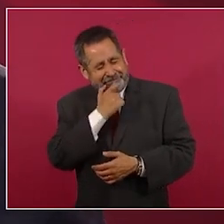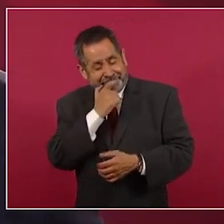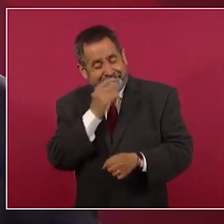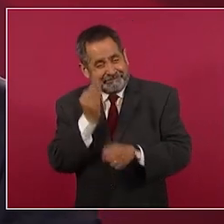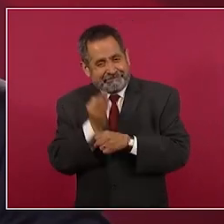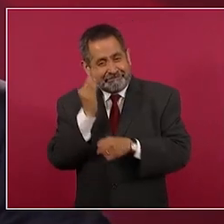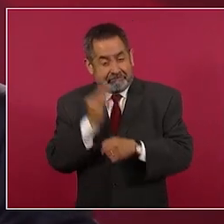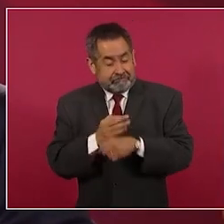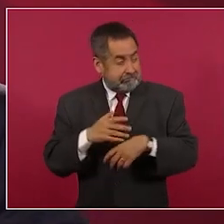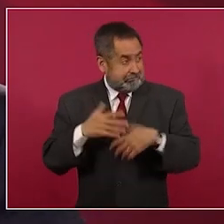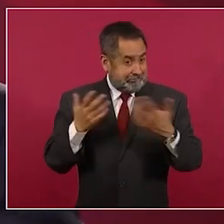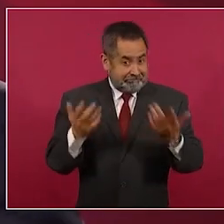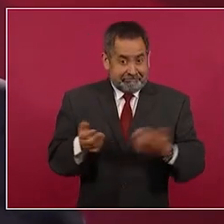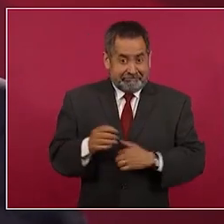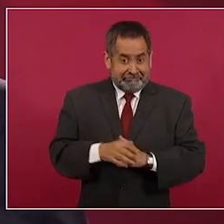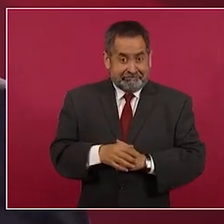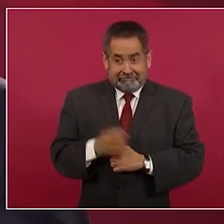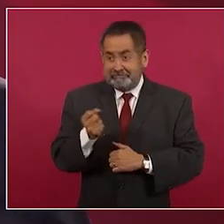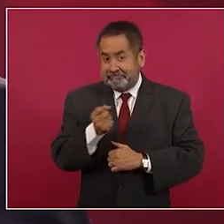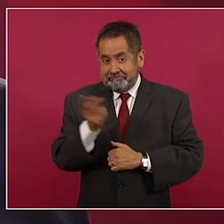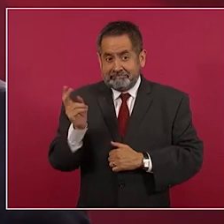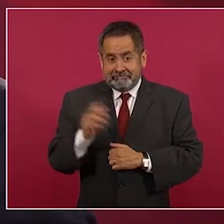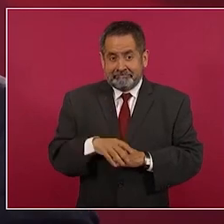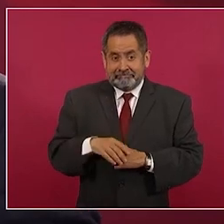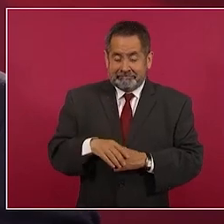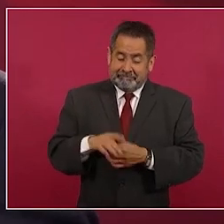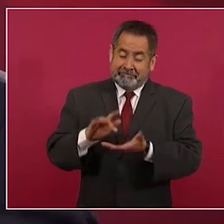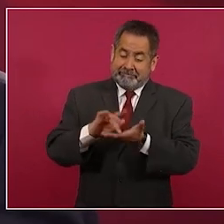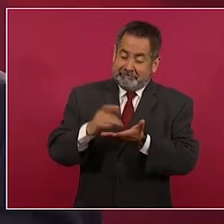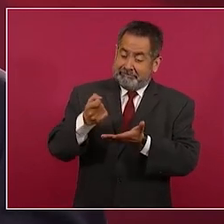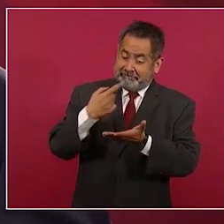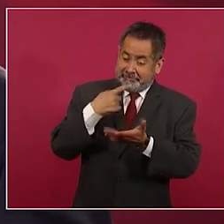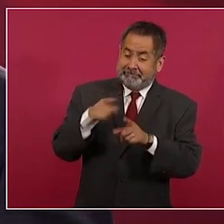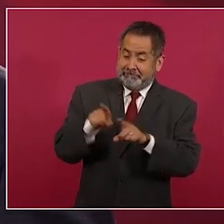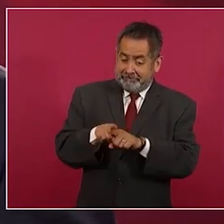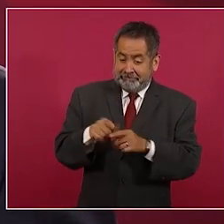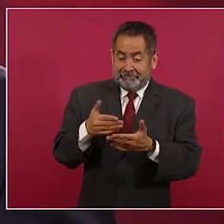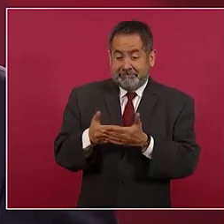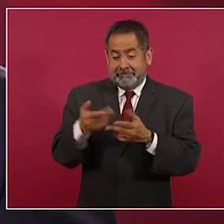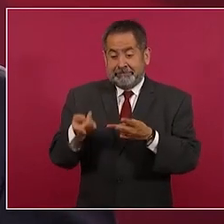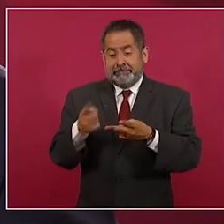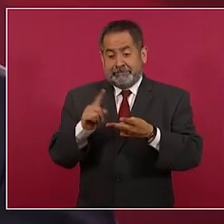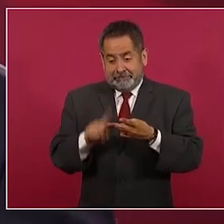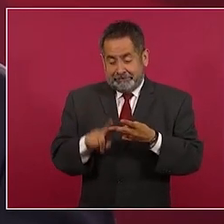Ya tengo mis medicinas, ¿no? Y ahora voy a tener